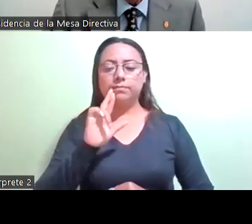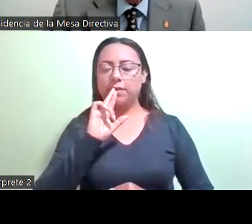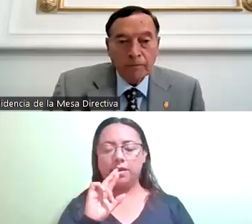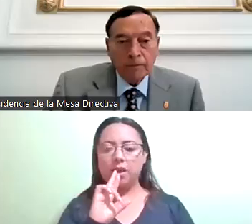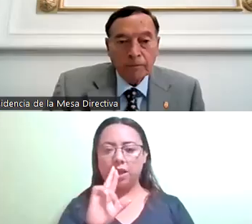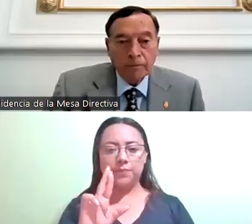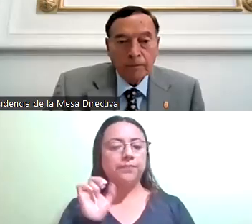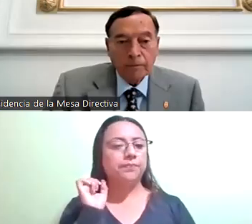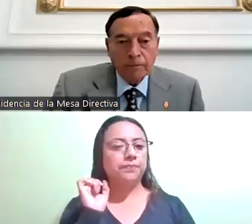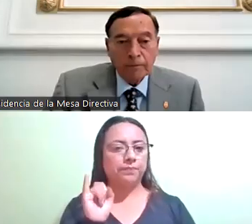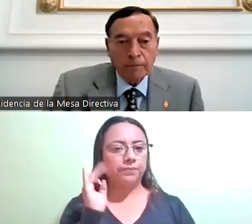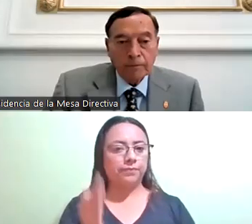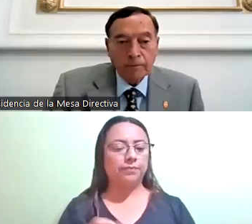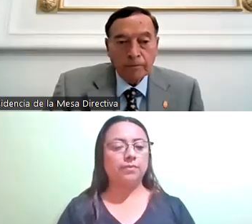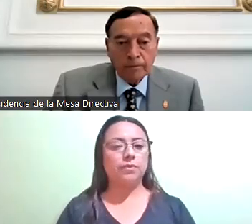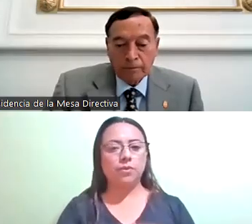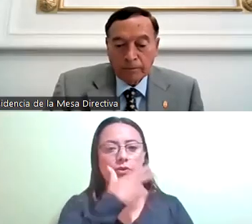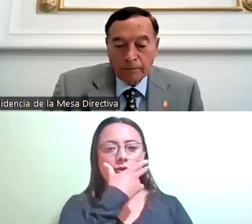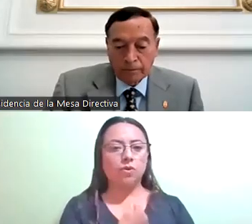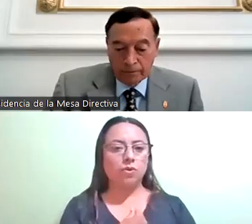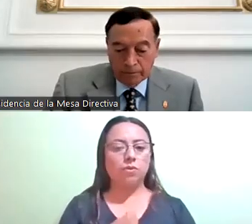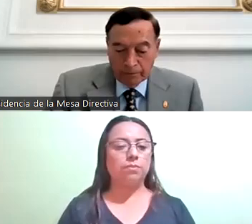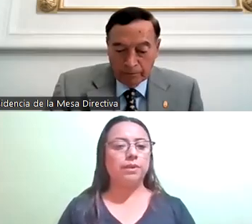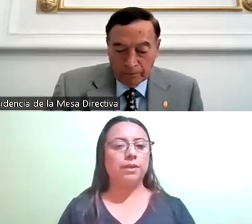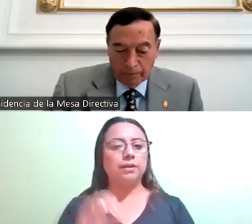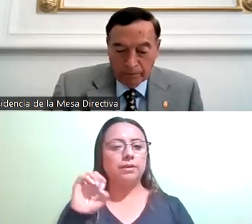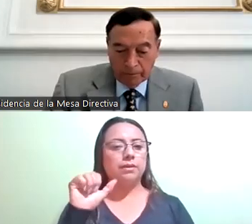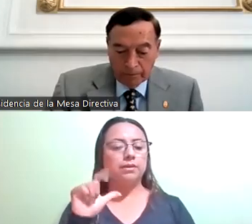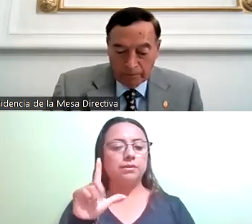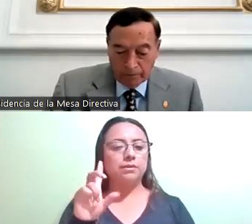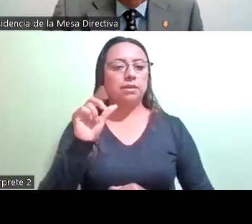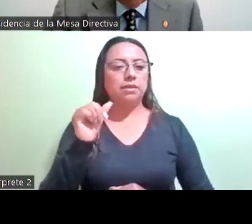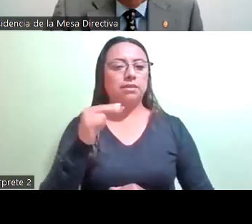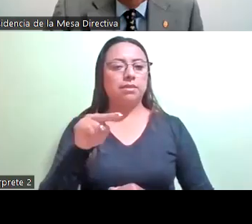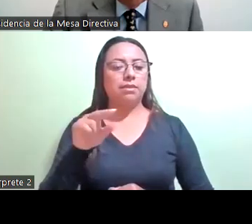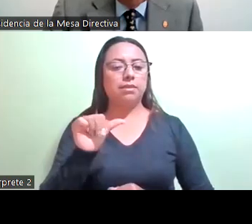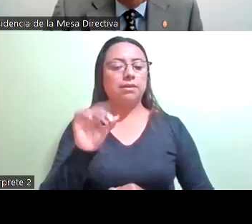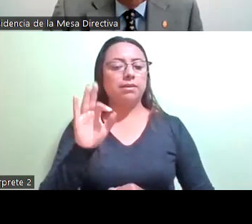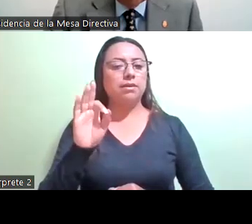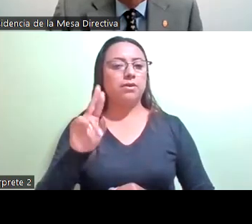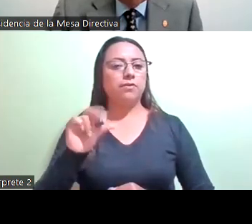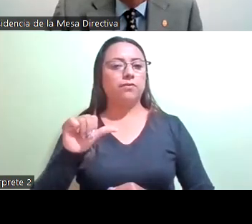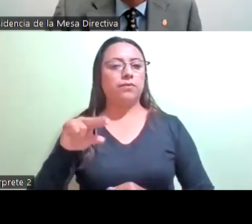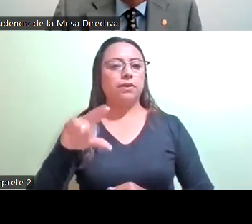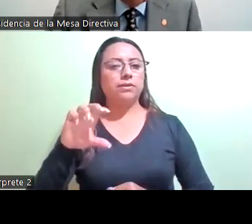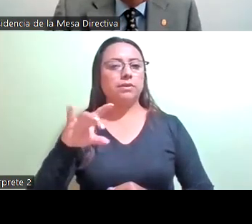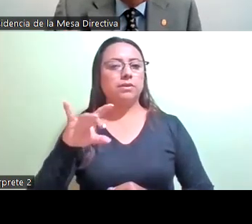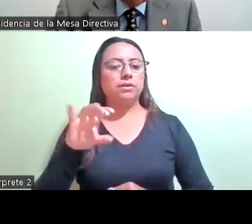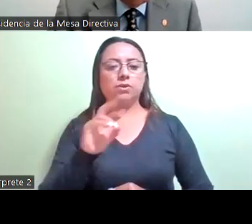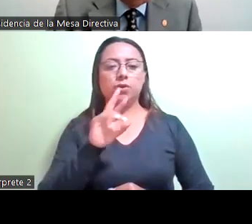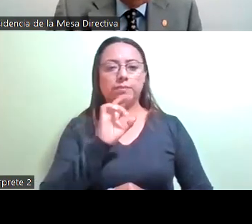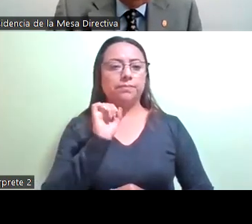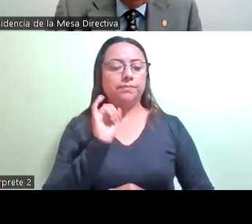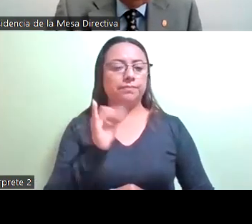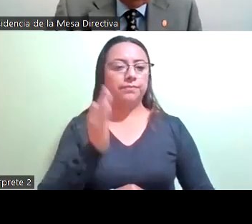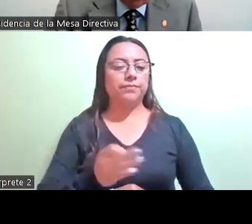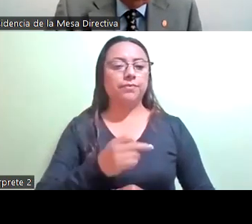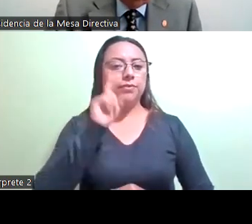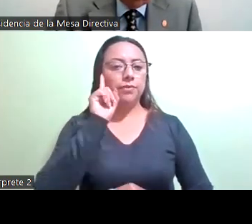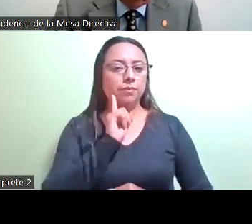Contador Francisco Saldaña Liajut. Francisco Saldaña, a favor. Licenciada Susana de la Luz Coeto